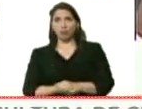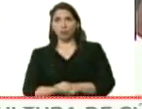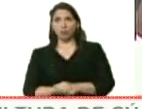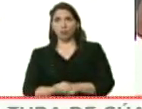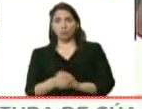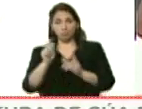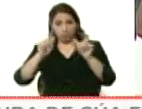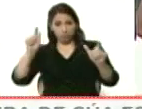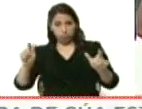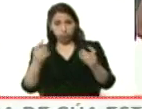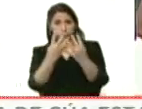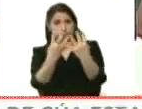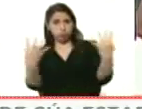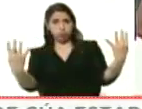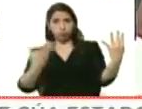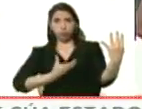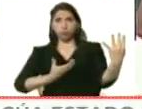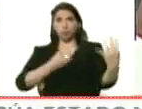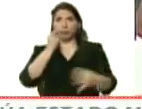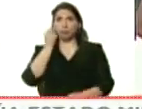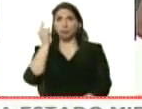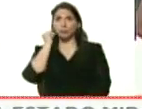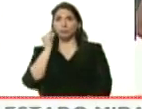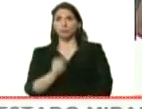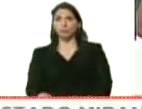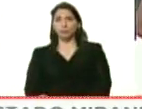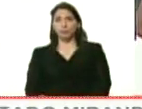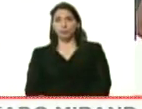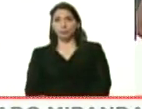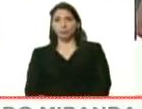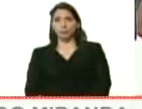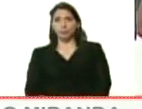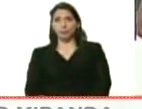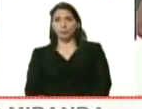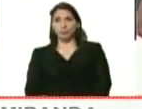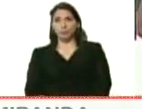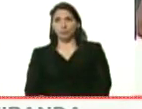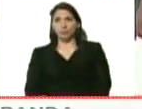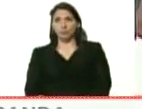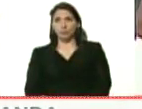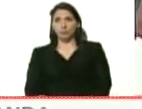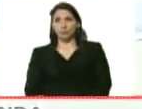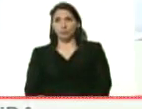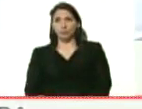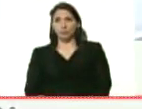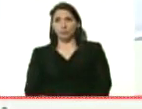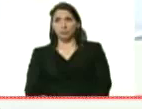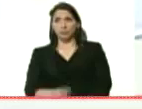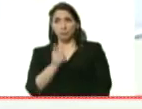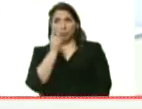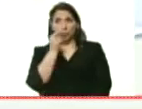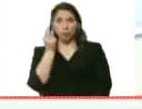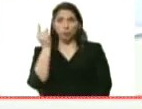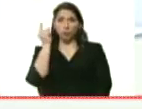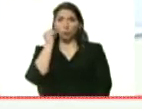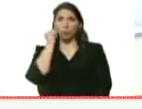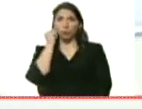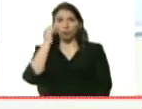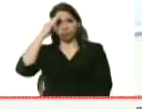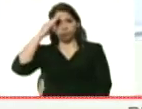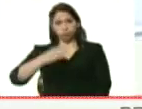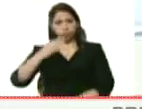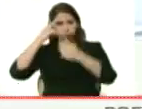alcaldes, alcaldesas de nuestros municipios, señoras y señores, tropas